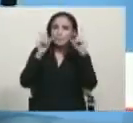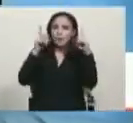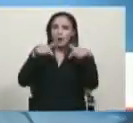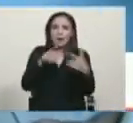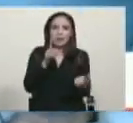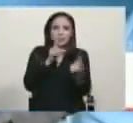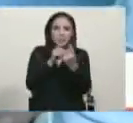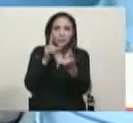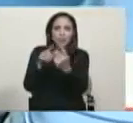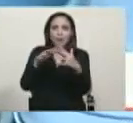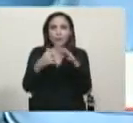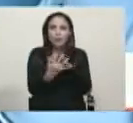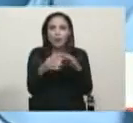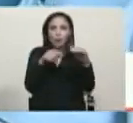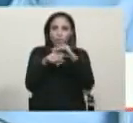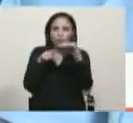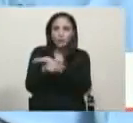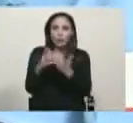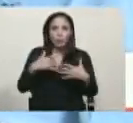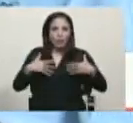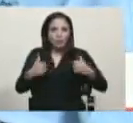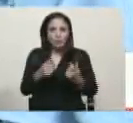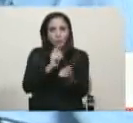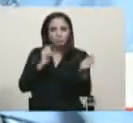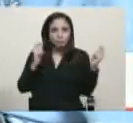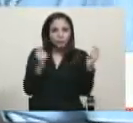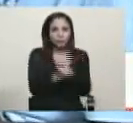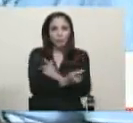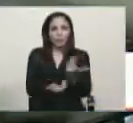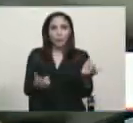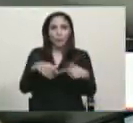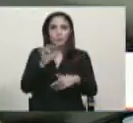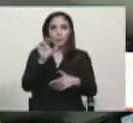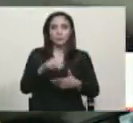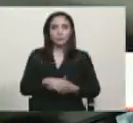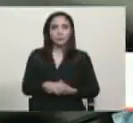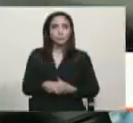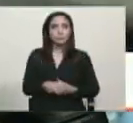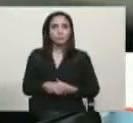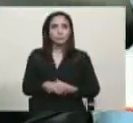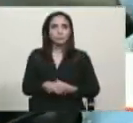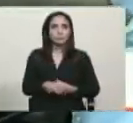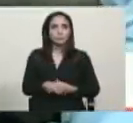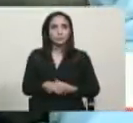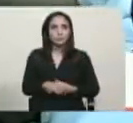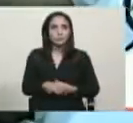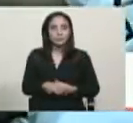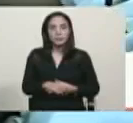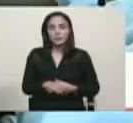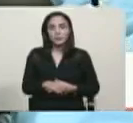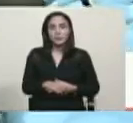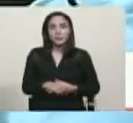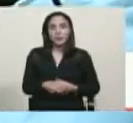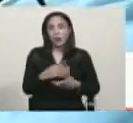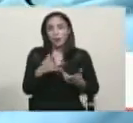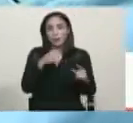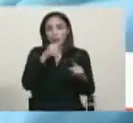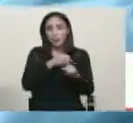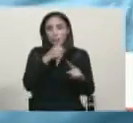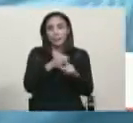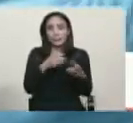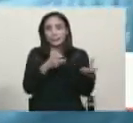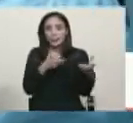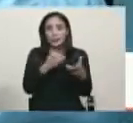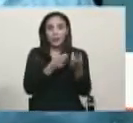salud y en la transformación que ha sufrido Pinto Salinas. En este momento de guerra y de